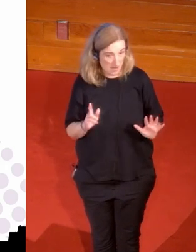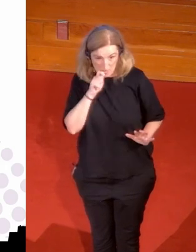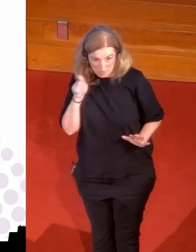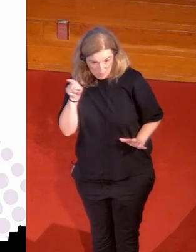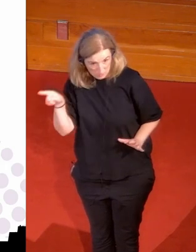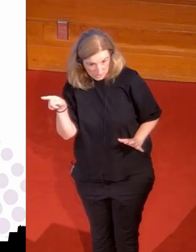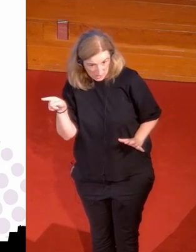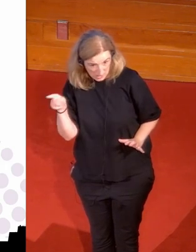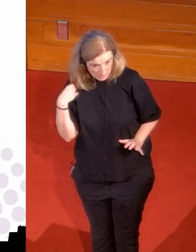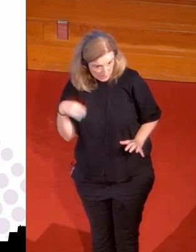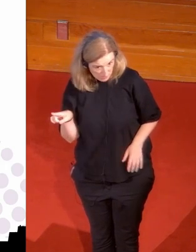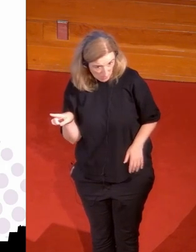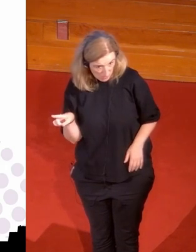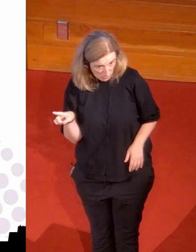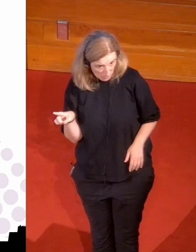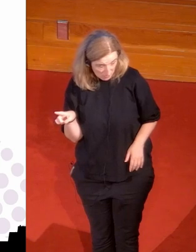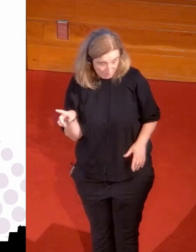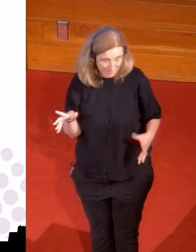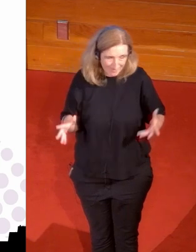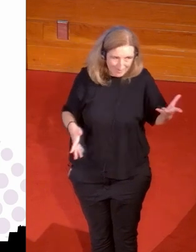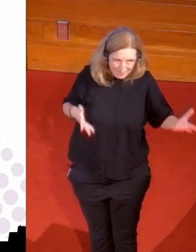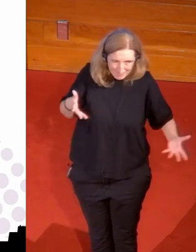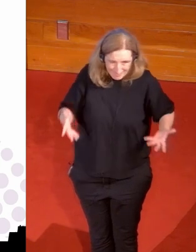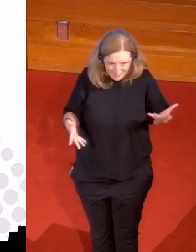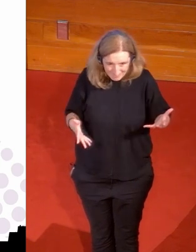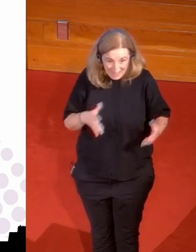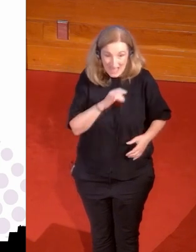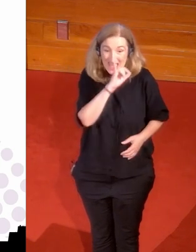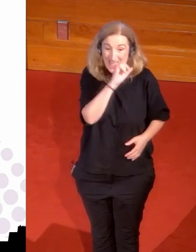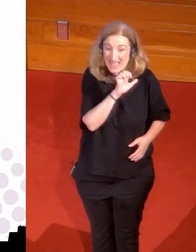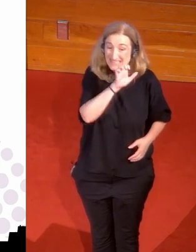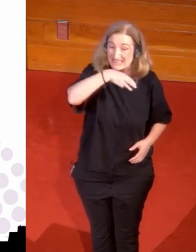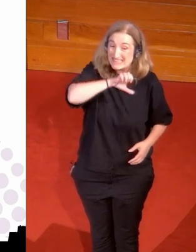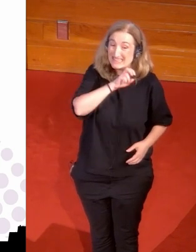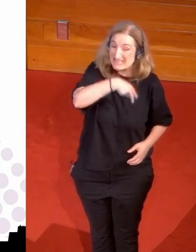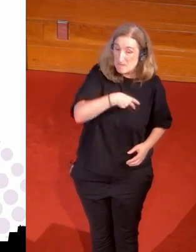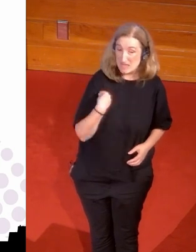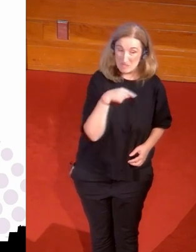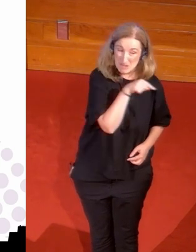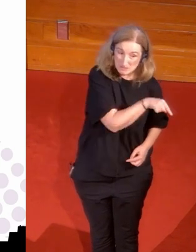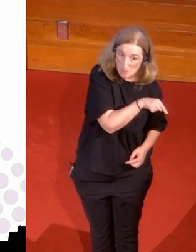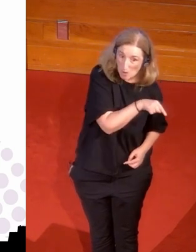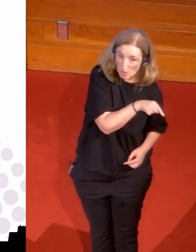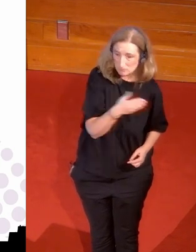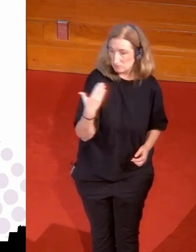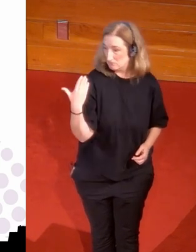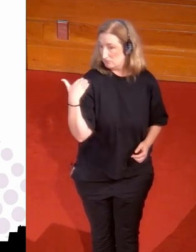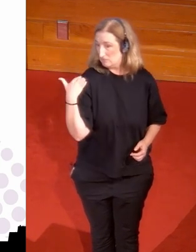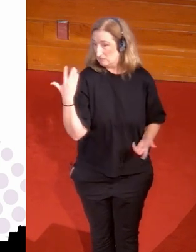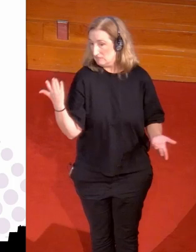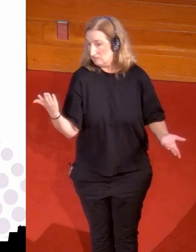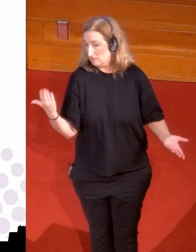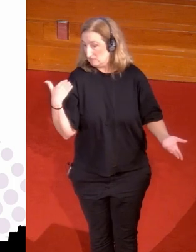en Ucrania lo que está pasando en yemen lo que